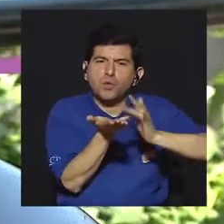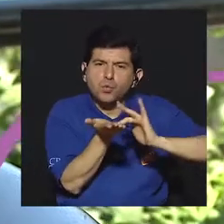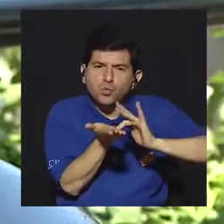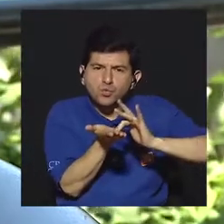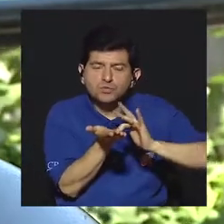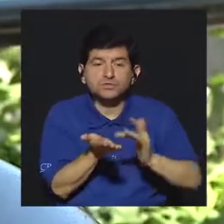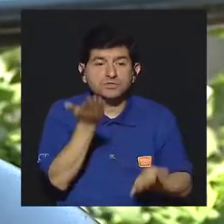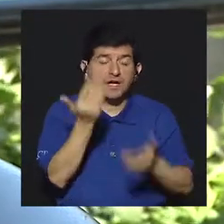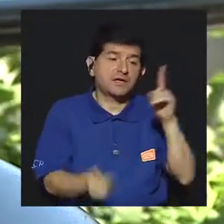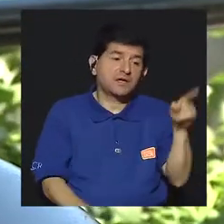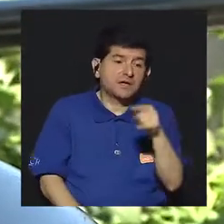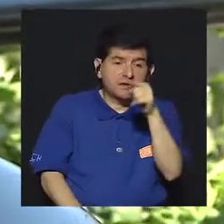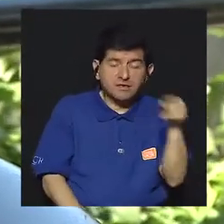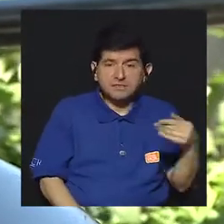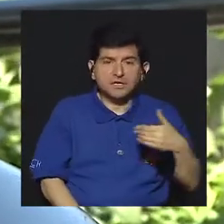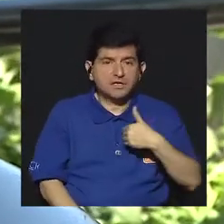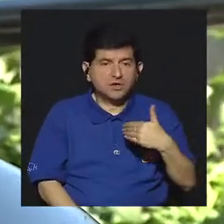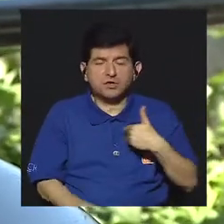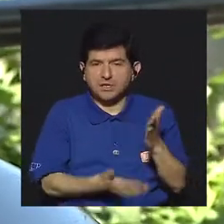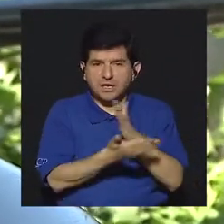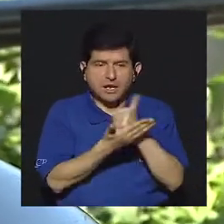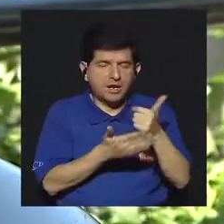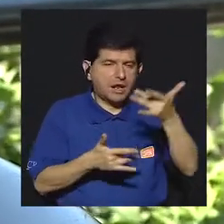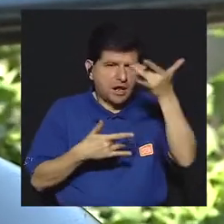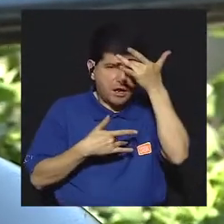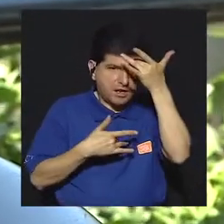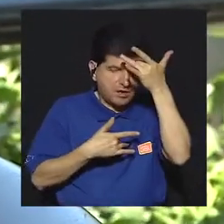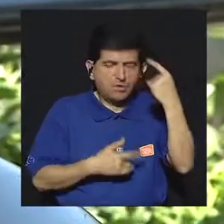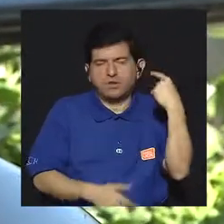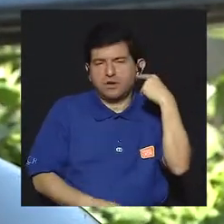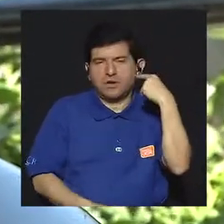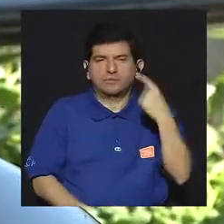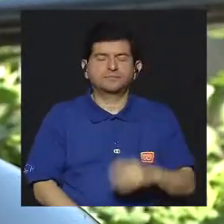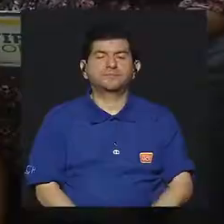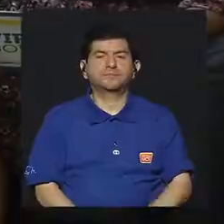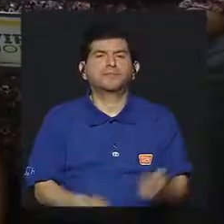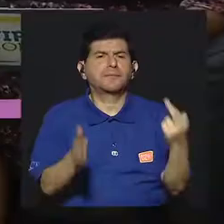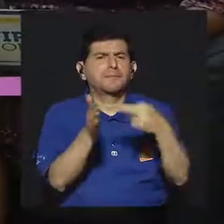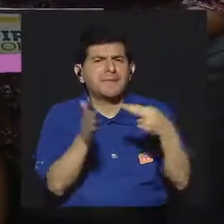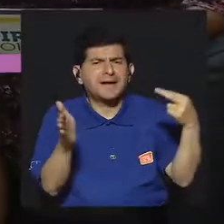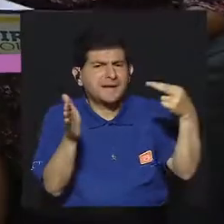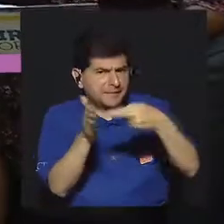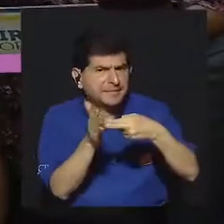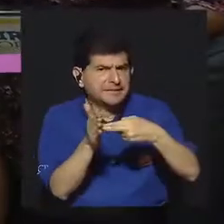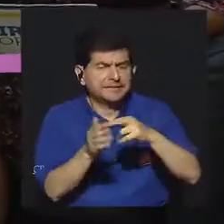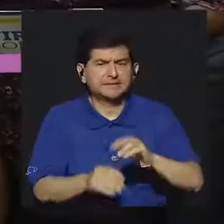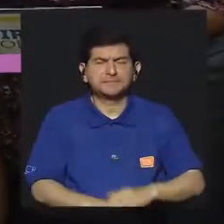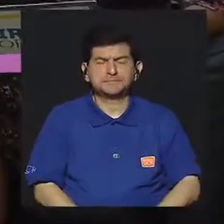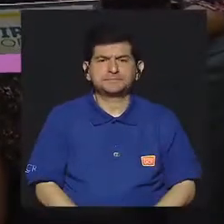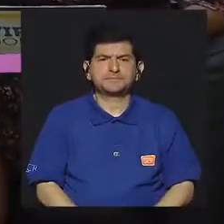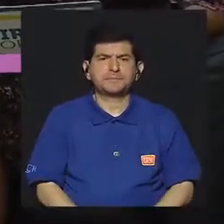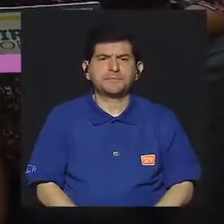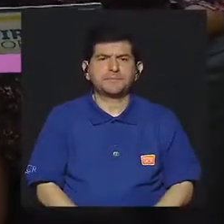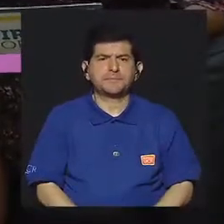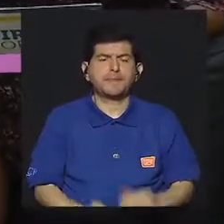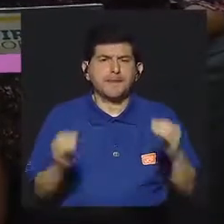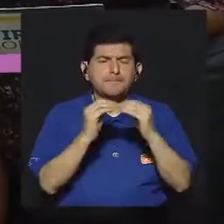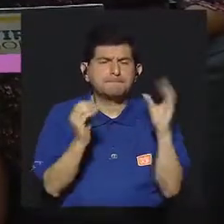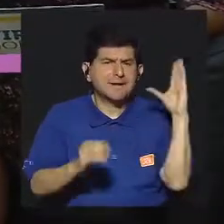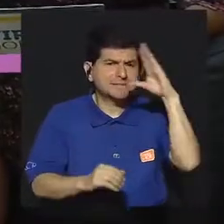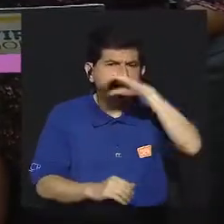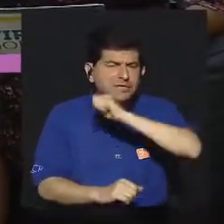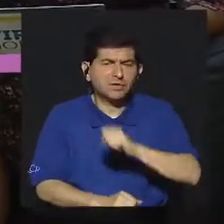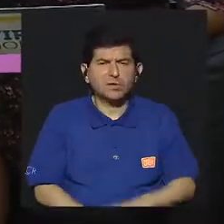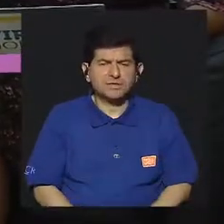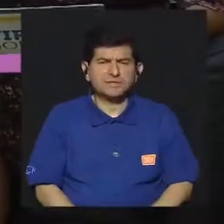medicamentos, y hay que ir descartando que no tenga alguna otra patología auditiva, ¿verdad? Entonces, para repetirlo solamente, serían los que más se